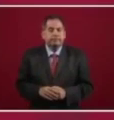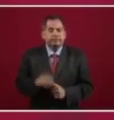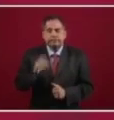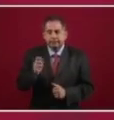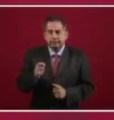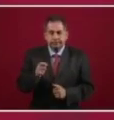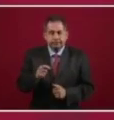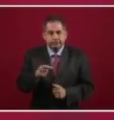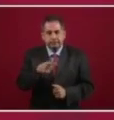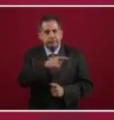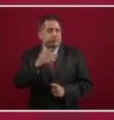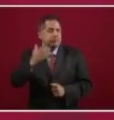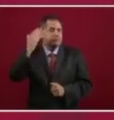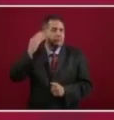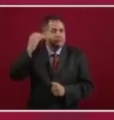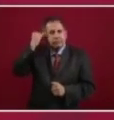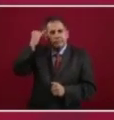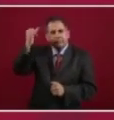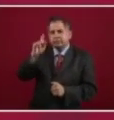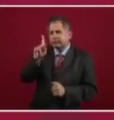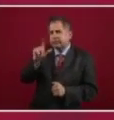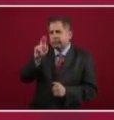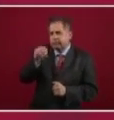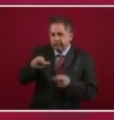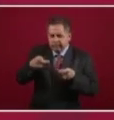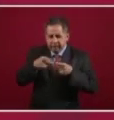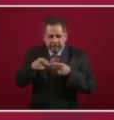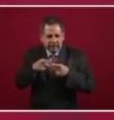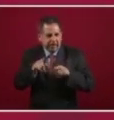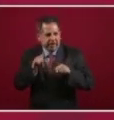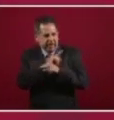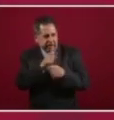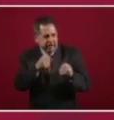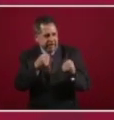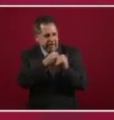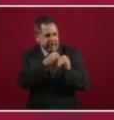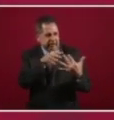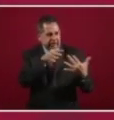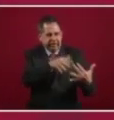Resultó fallida la estrategia que se aplicó